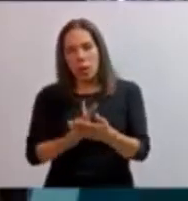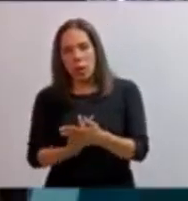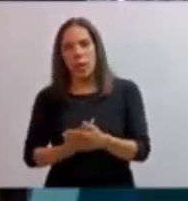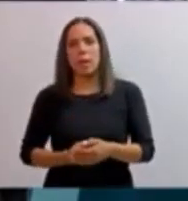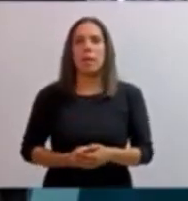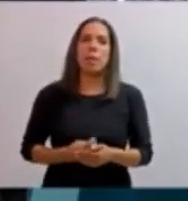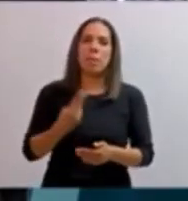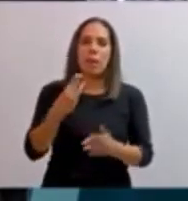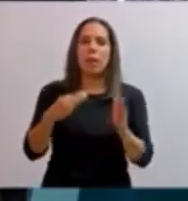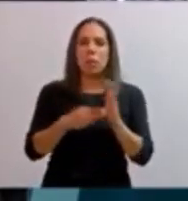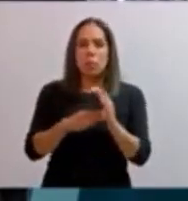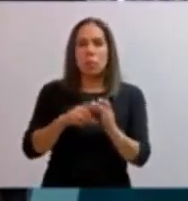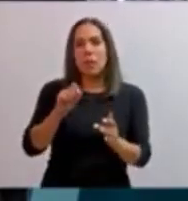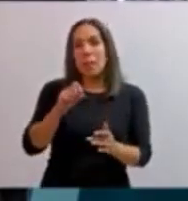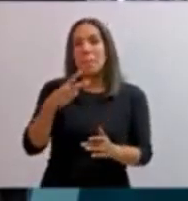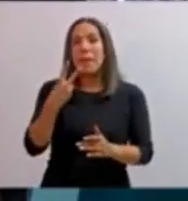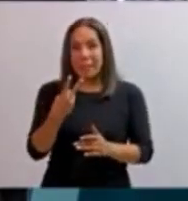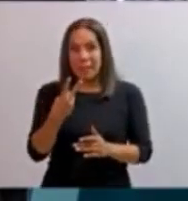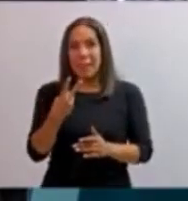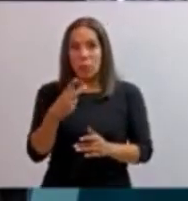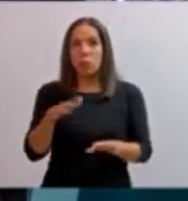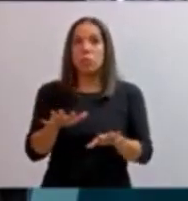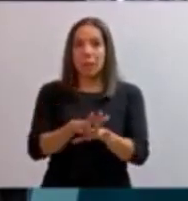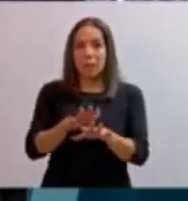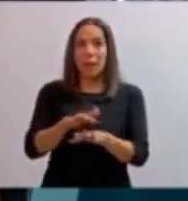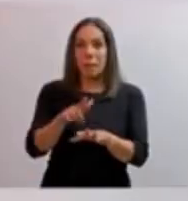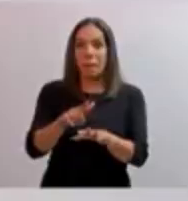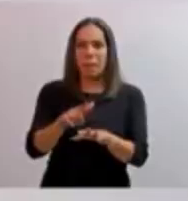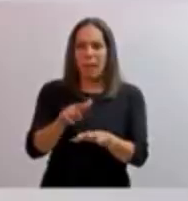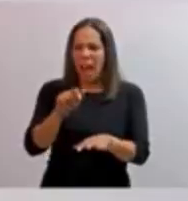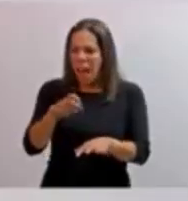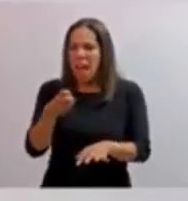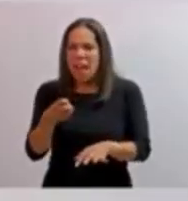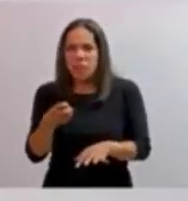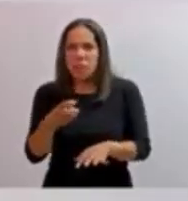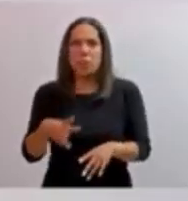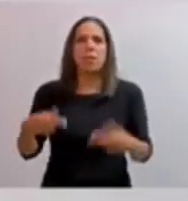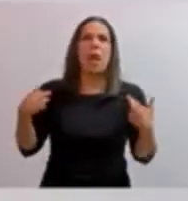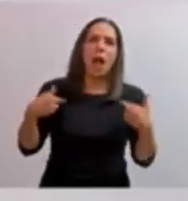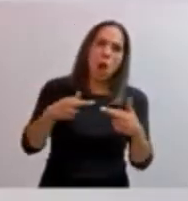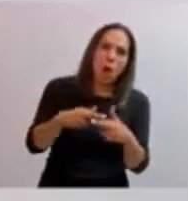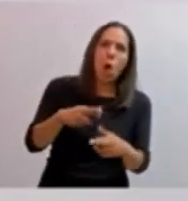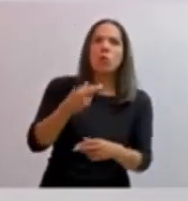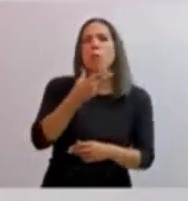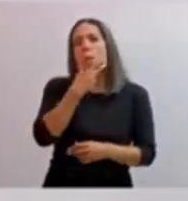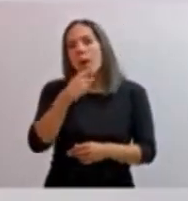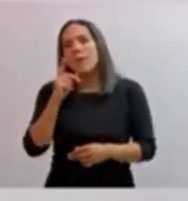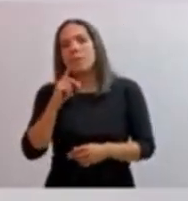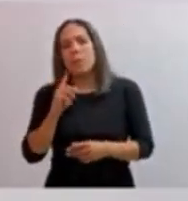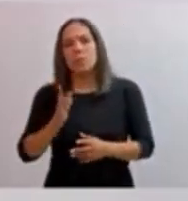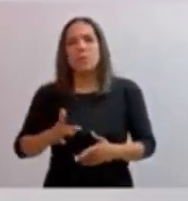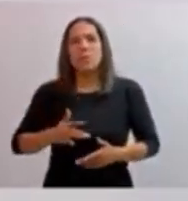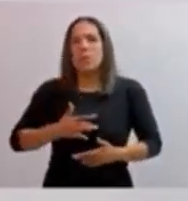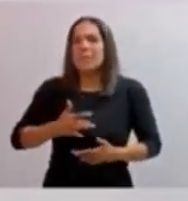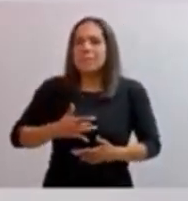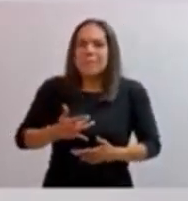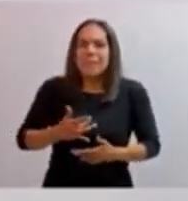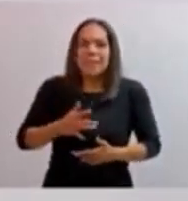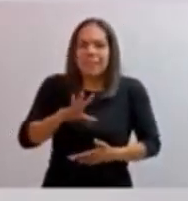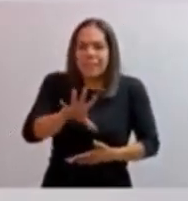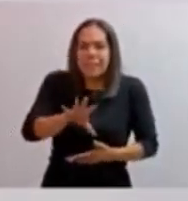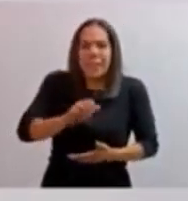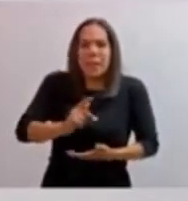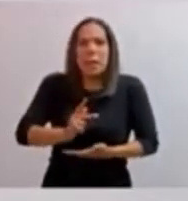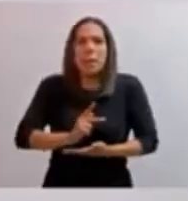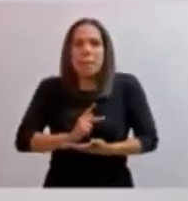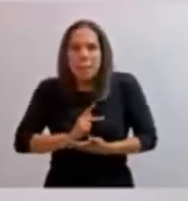sentir partícipes en su propia formación. Esto implica la creación de ambientes de confianza para el intercambio y la